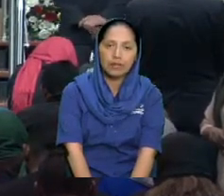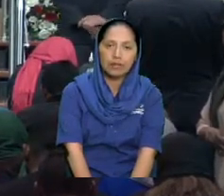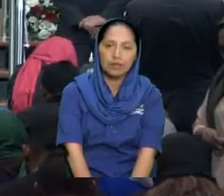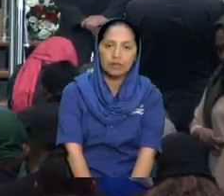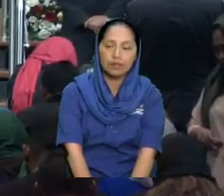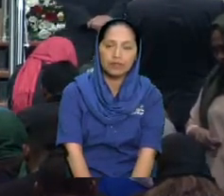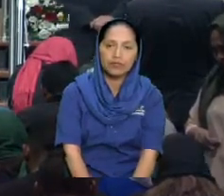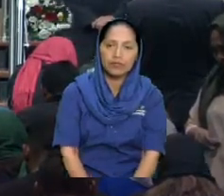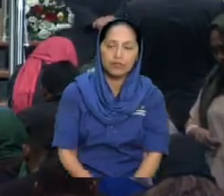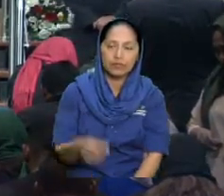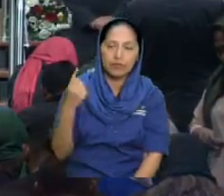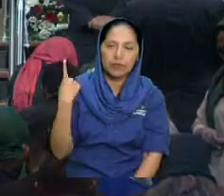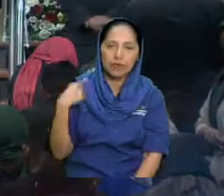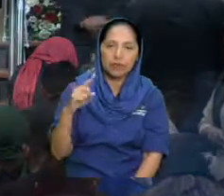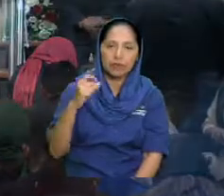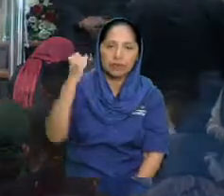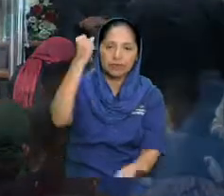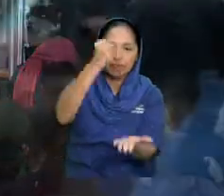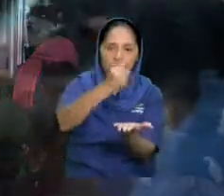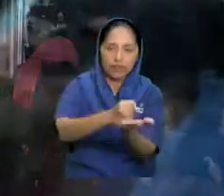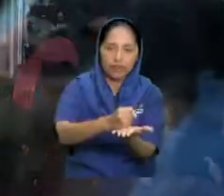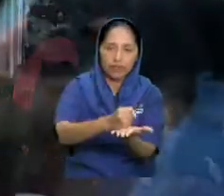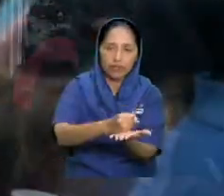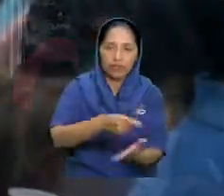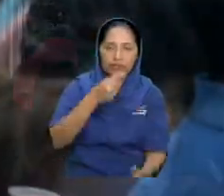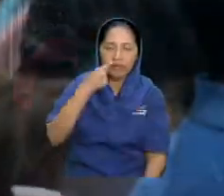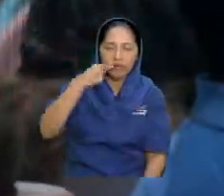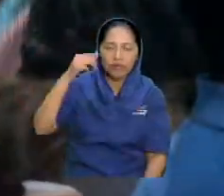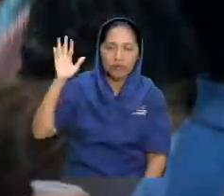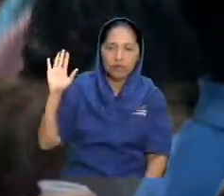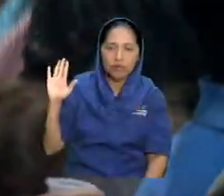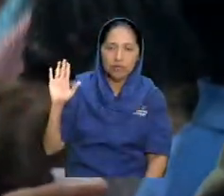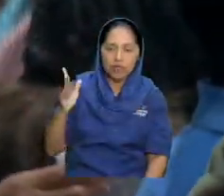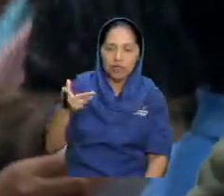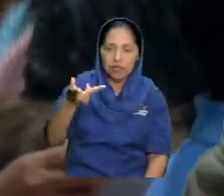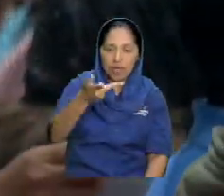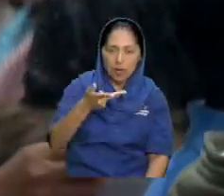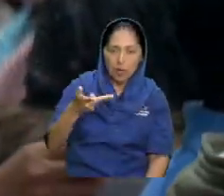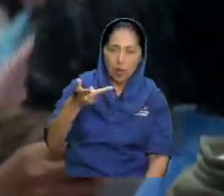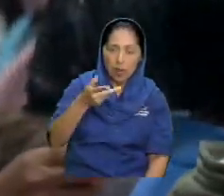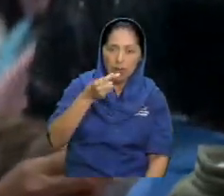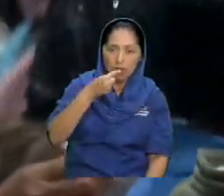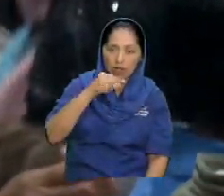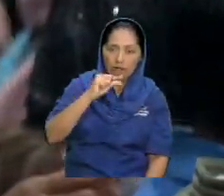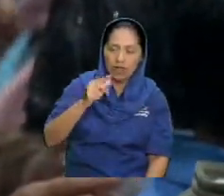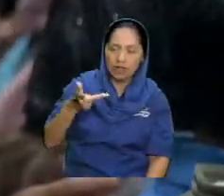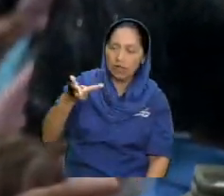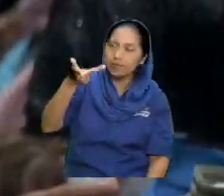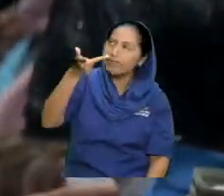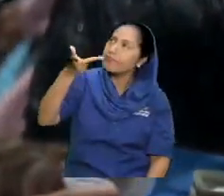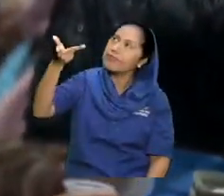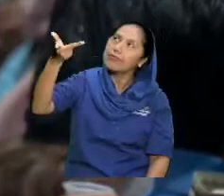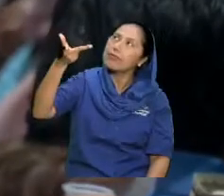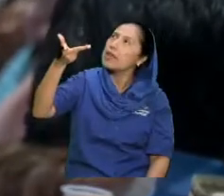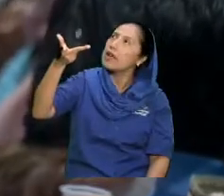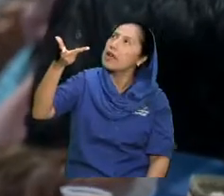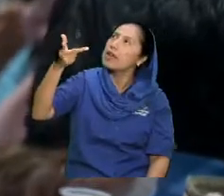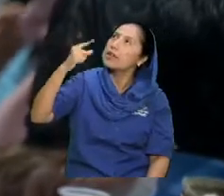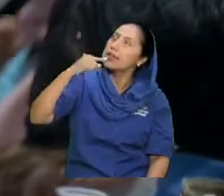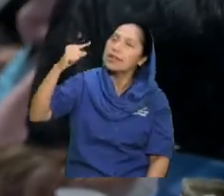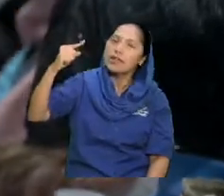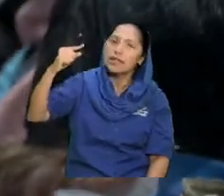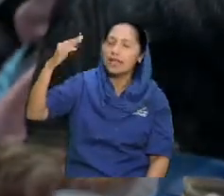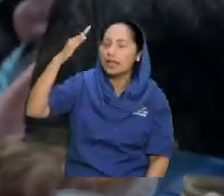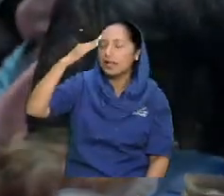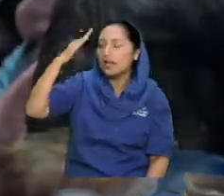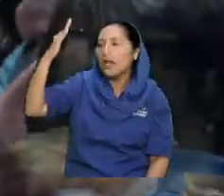Para sellar ese pacto, pon la copa del nuevo pacto así en alto y dale gracias al Señor. Gracias por el nuevo pacto en tu